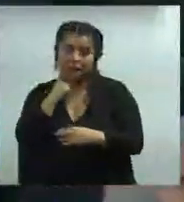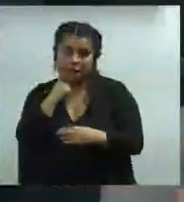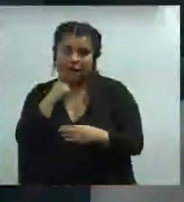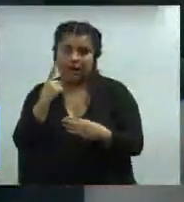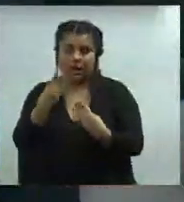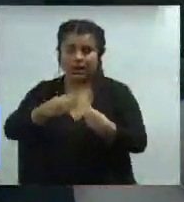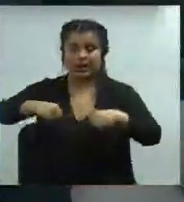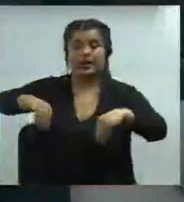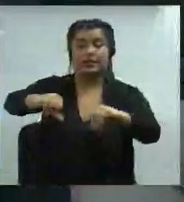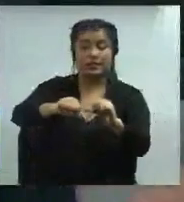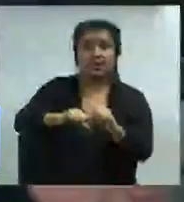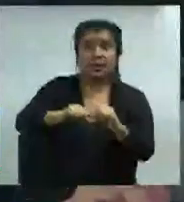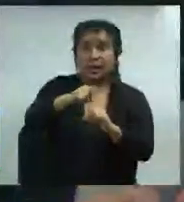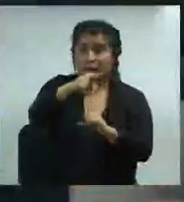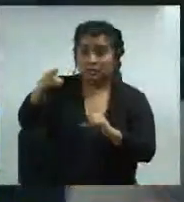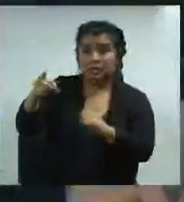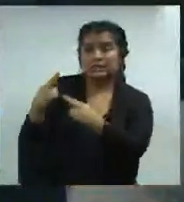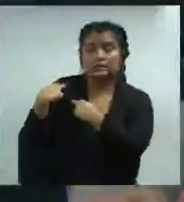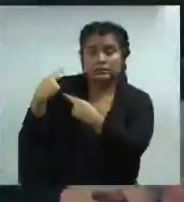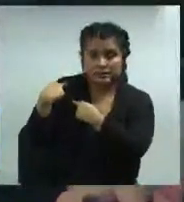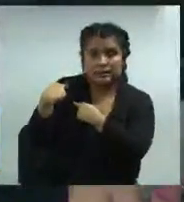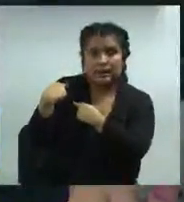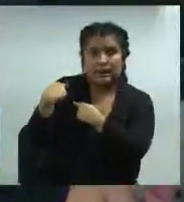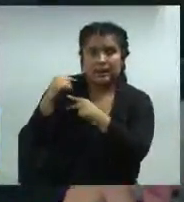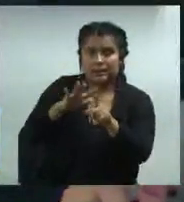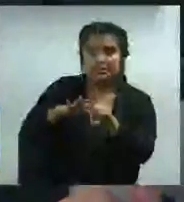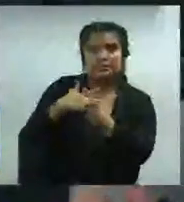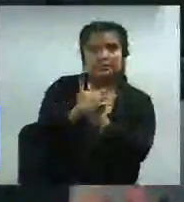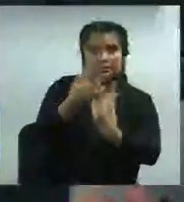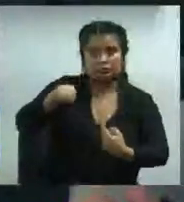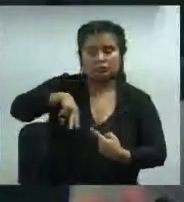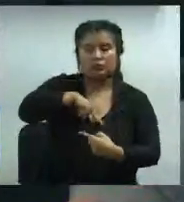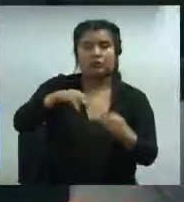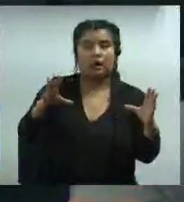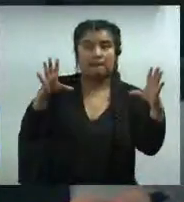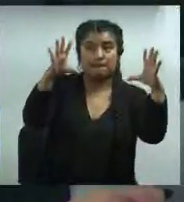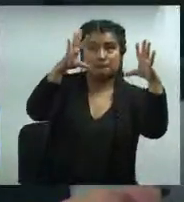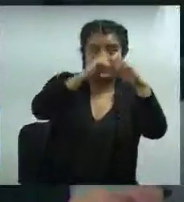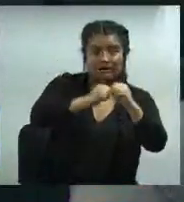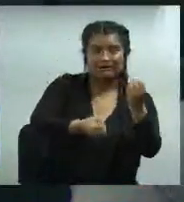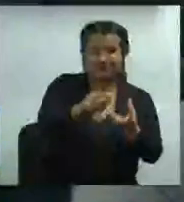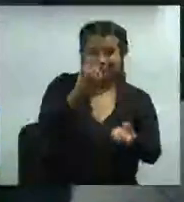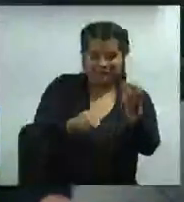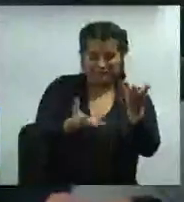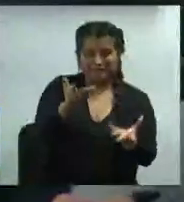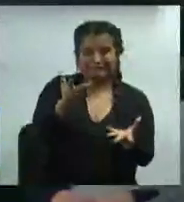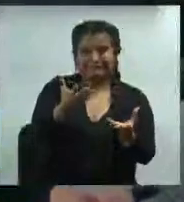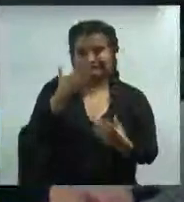el ambiente. Y esa es la solución. Si no, vamos a estar apagando fuegos cada verano. ¿Eh? Muchas gracias.